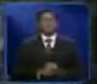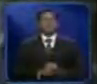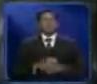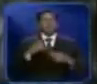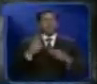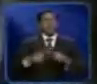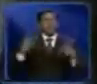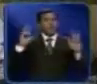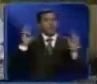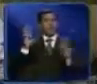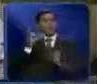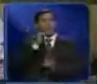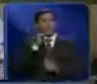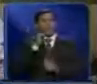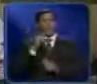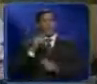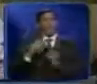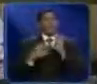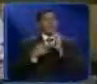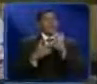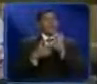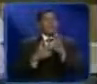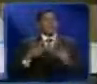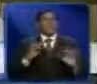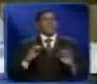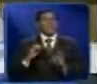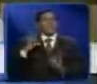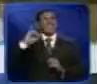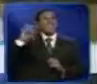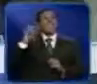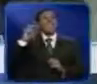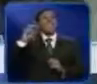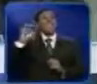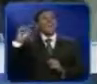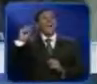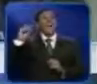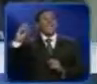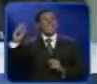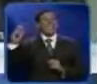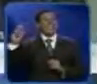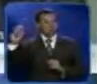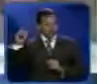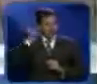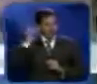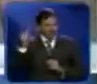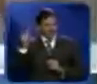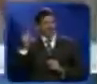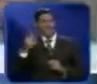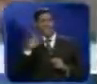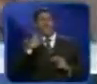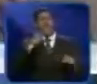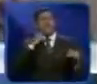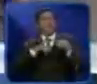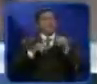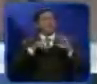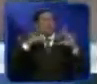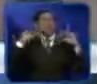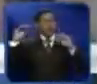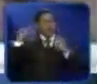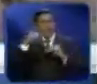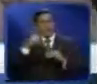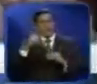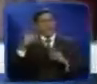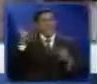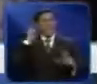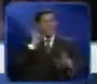Cambiamos de tema para informarles que el representante de la actriz Jennifer Aniston ha desmentido los rumores de que la ex de Brad Pitt, con quien